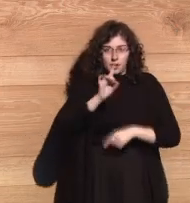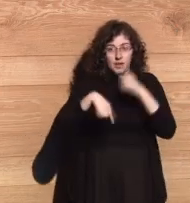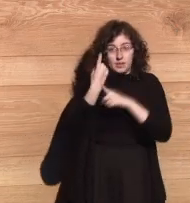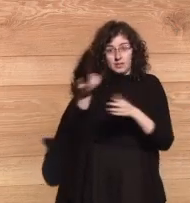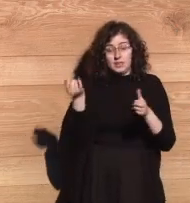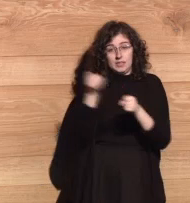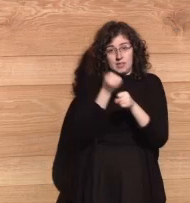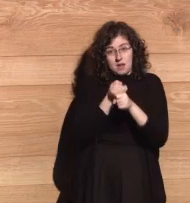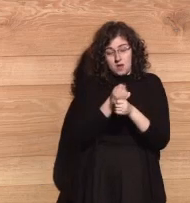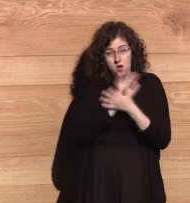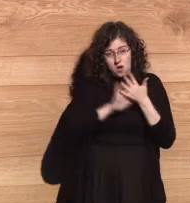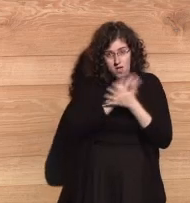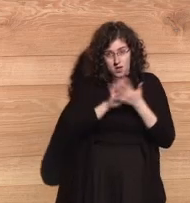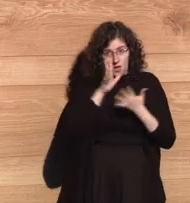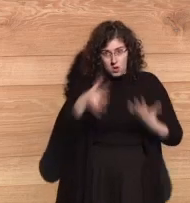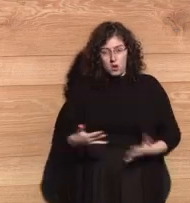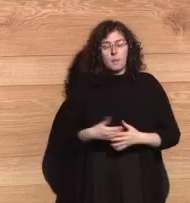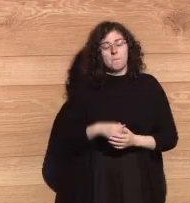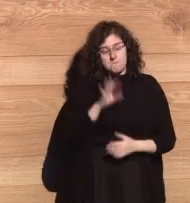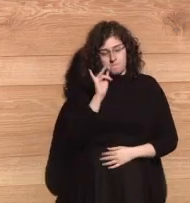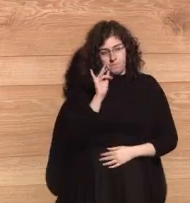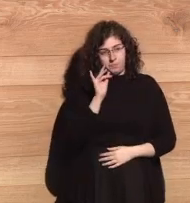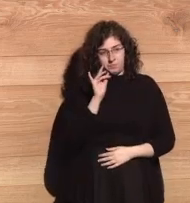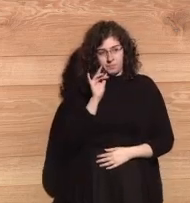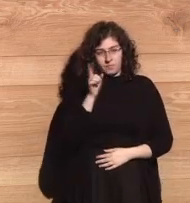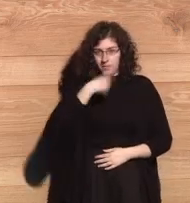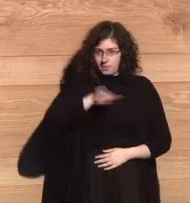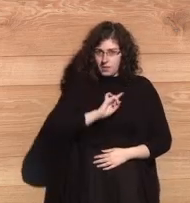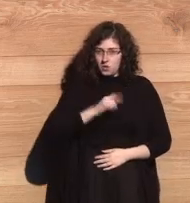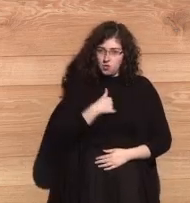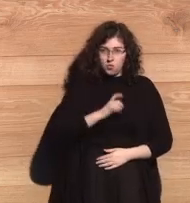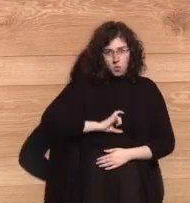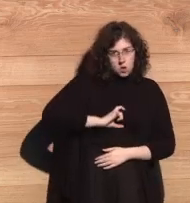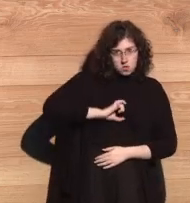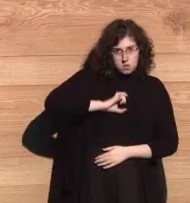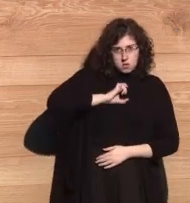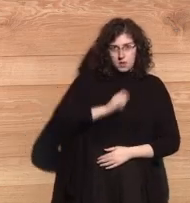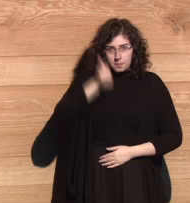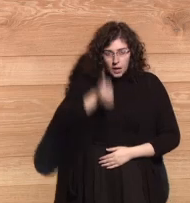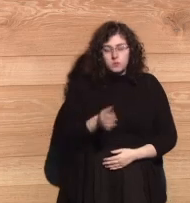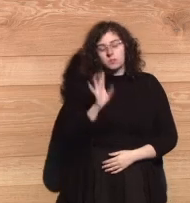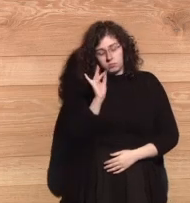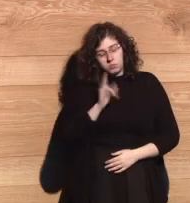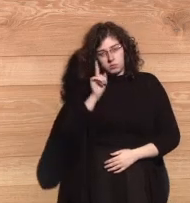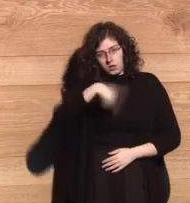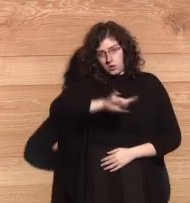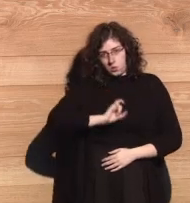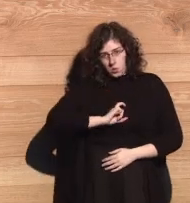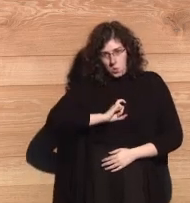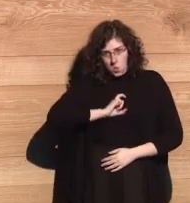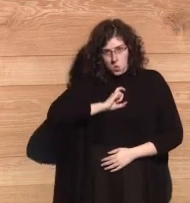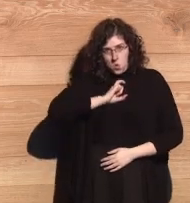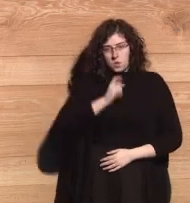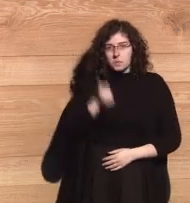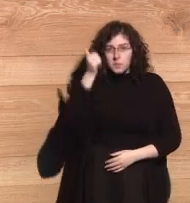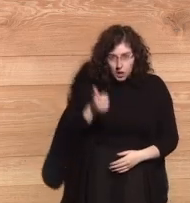que nos vas a comentar. Pues sí, Ellos tienen más ego, ¿no? En general. ellos tienen más ego en general.